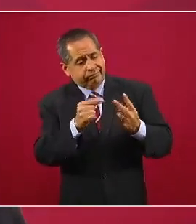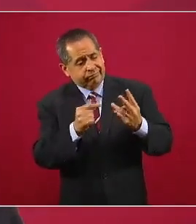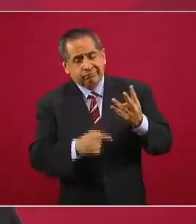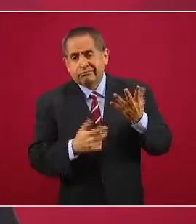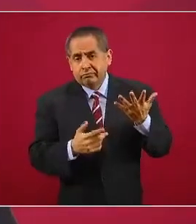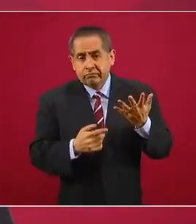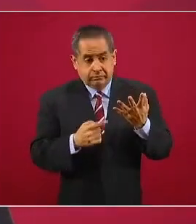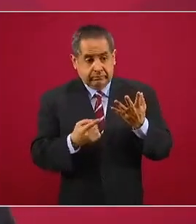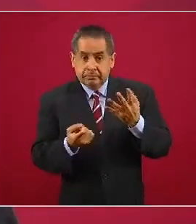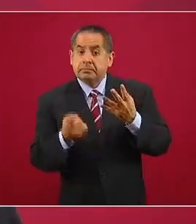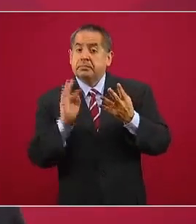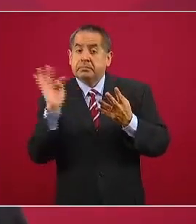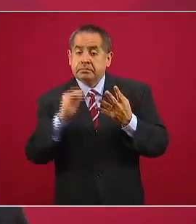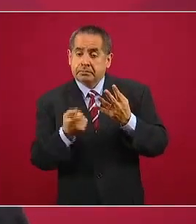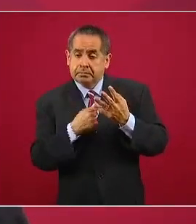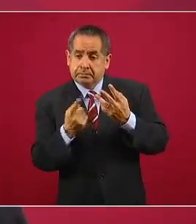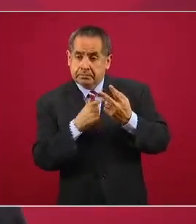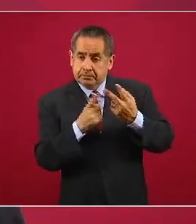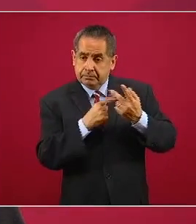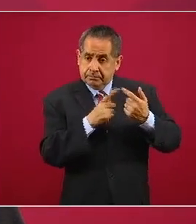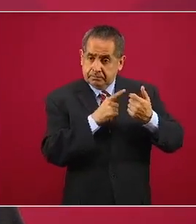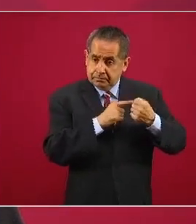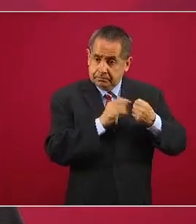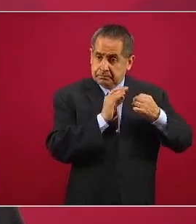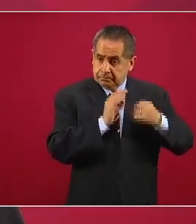Si se atiende eso,